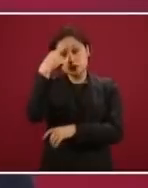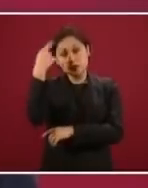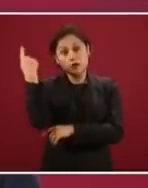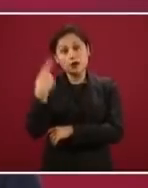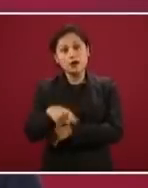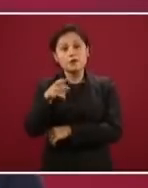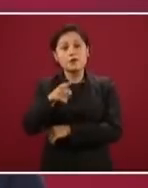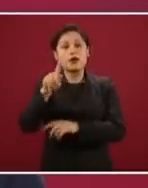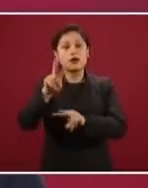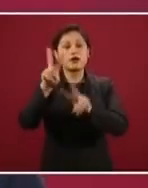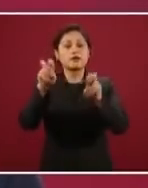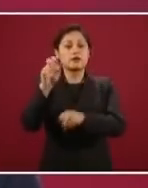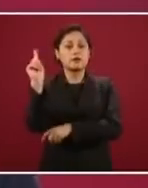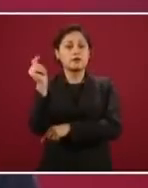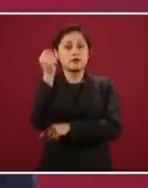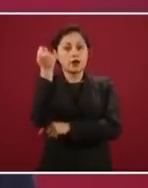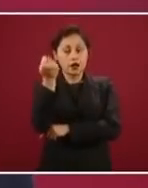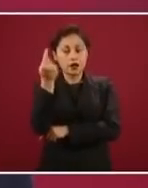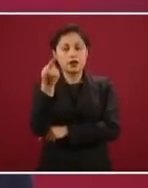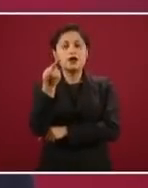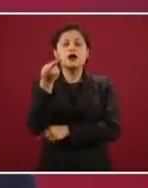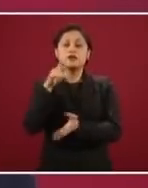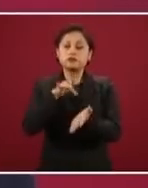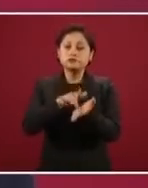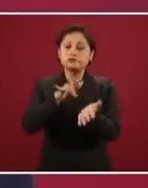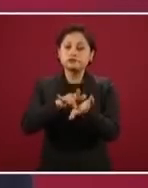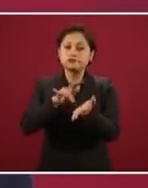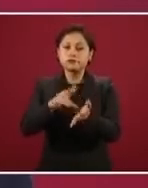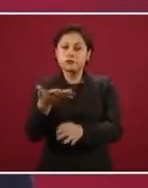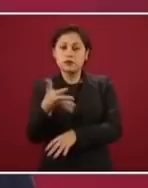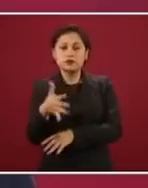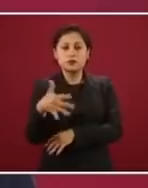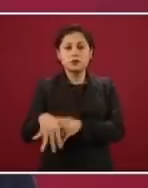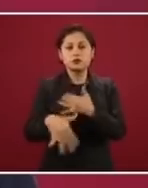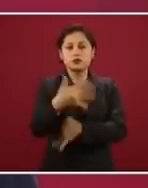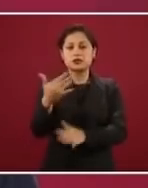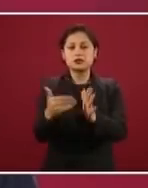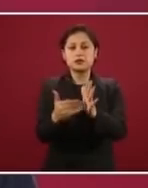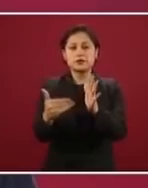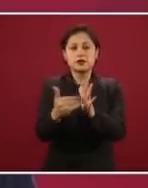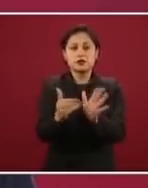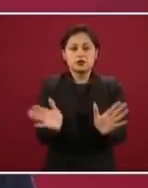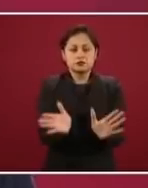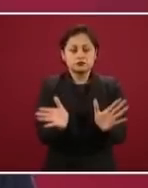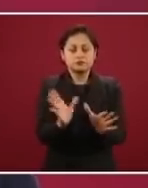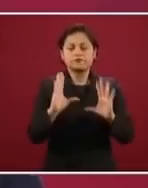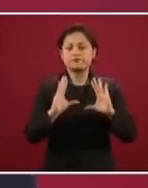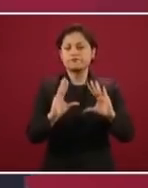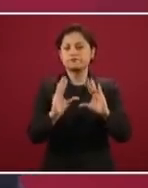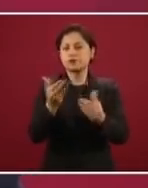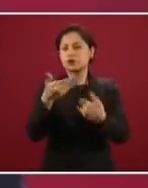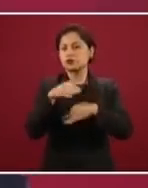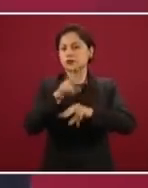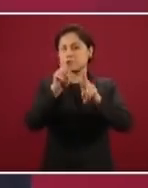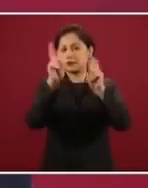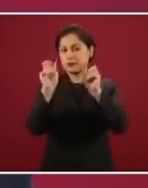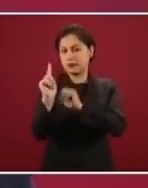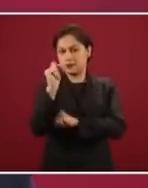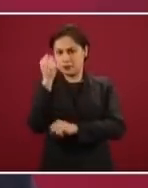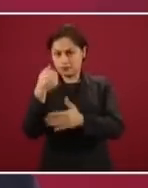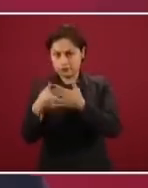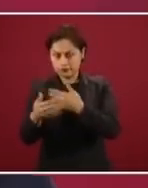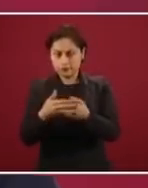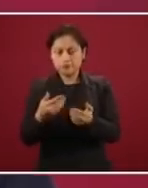en la población completando la fecha 15 millones de entrenamientos en línea sobre nuevas tecnologías contamos además con